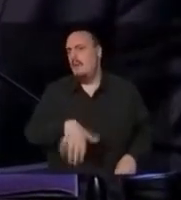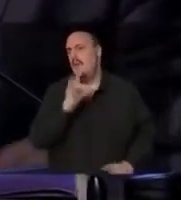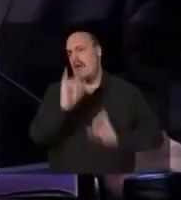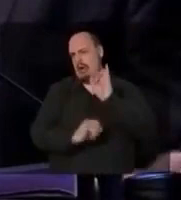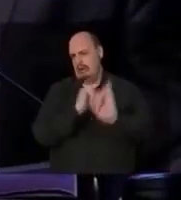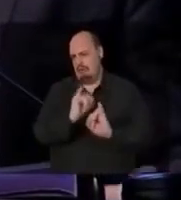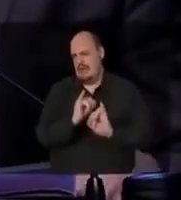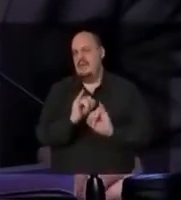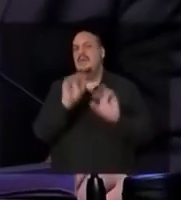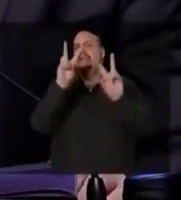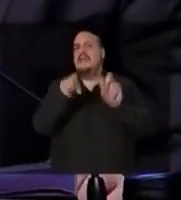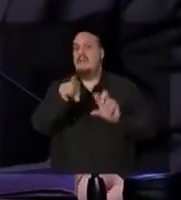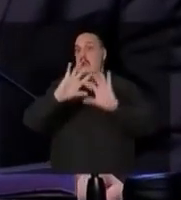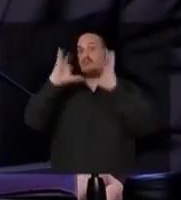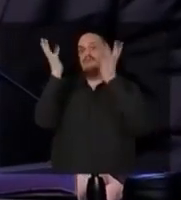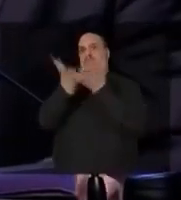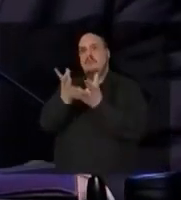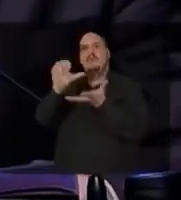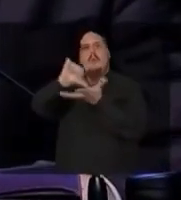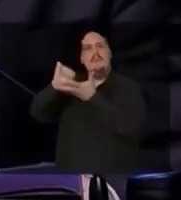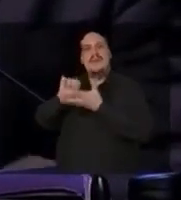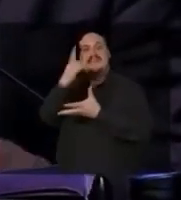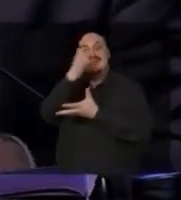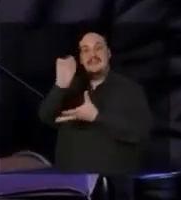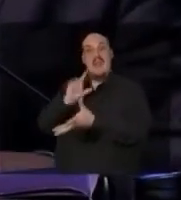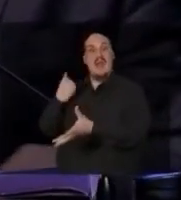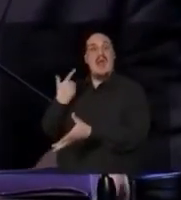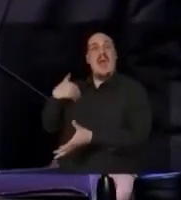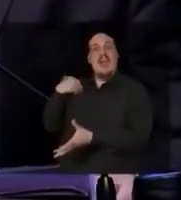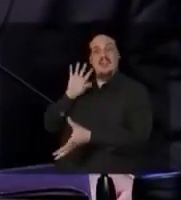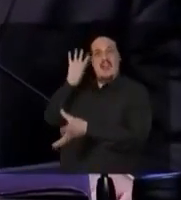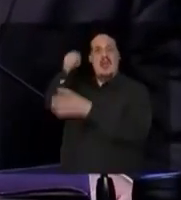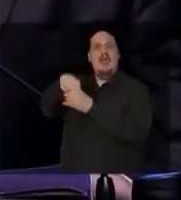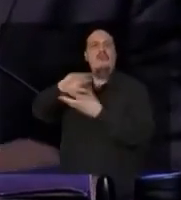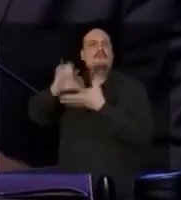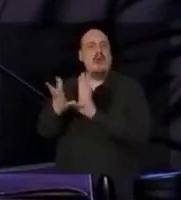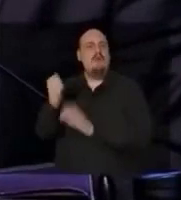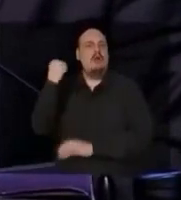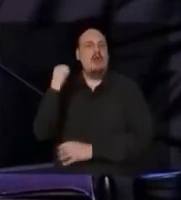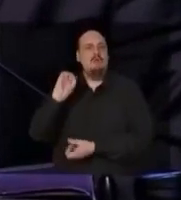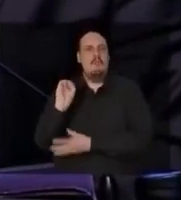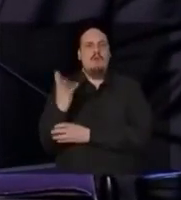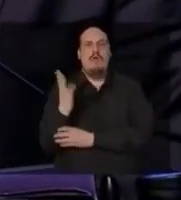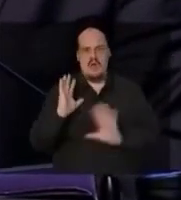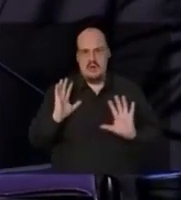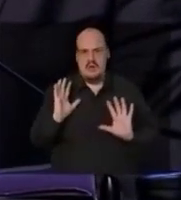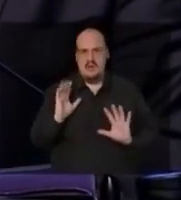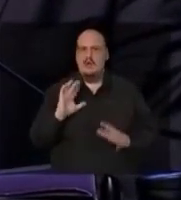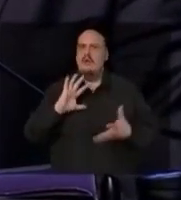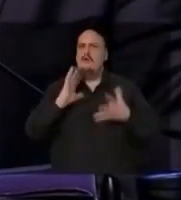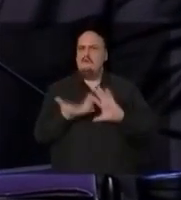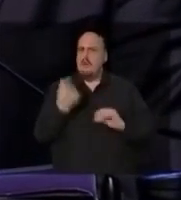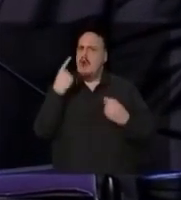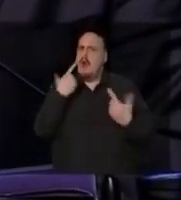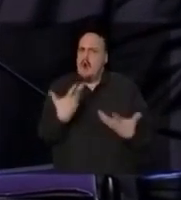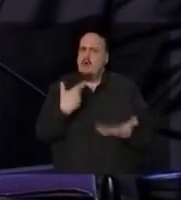con incorporarse al mundo de los 100 países que están caminando hacia la modernidad económica. Obviamente con equilibrio